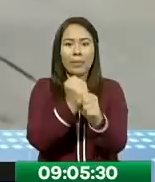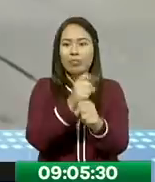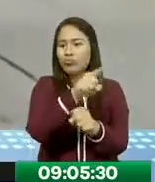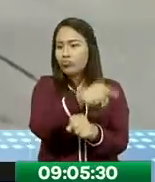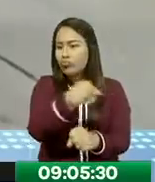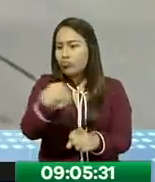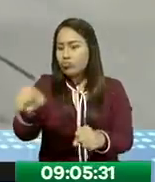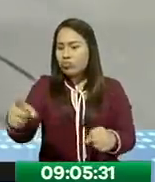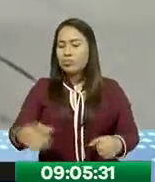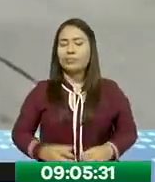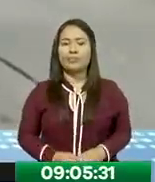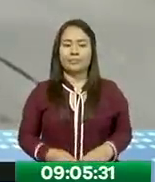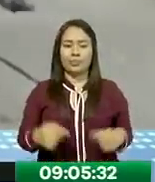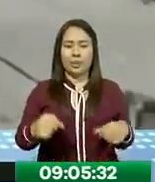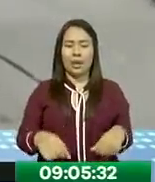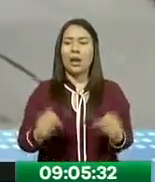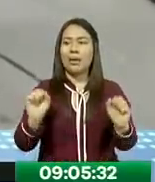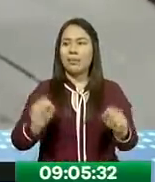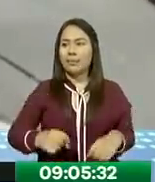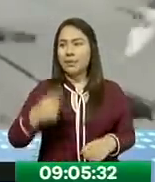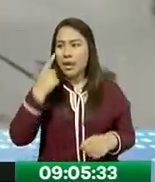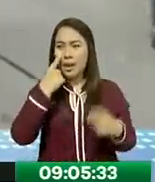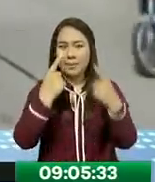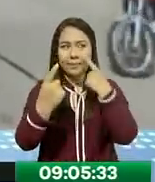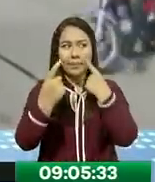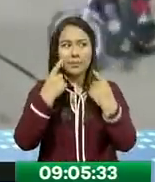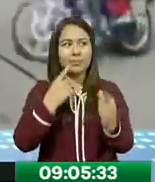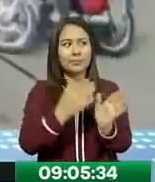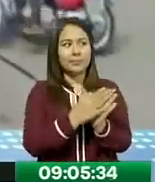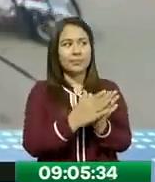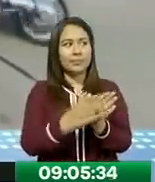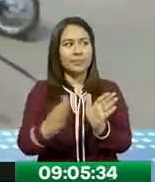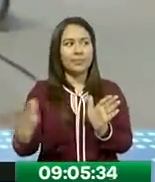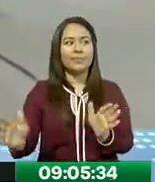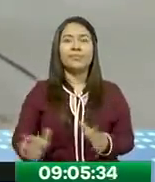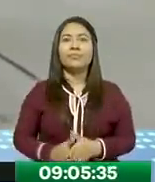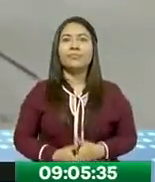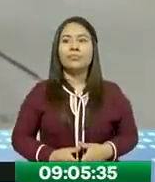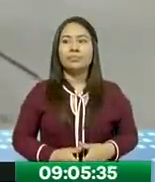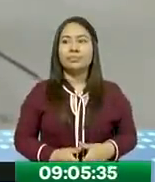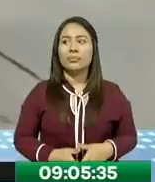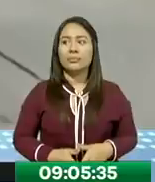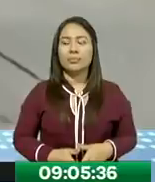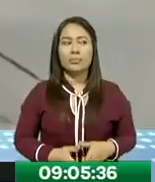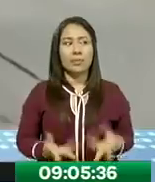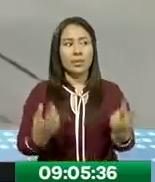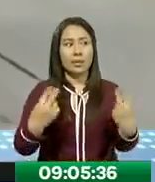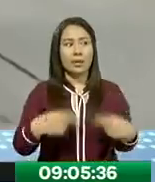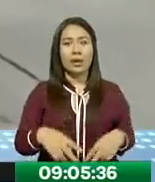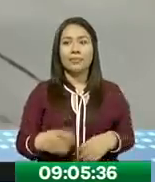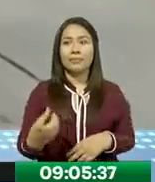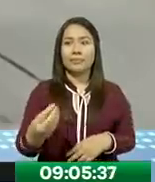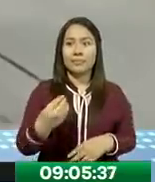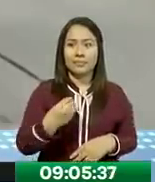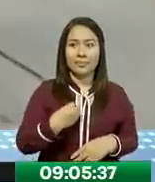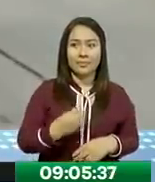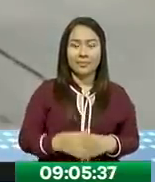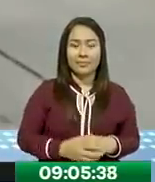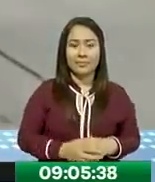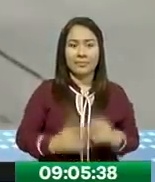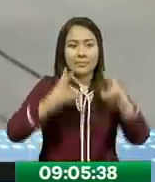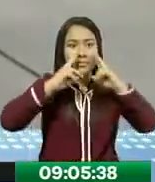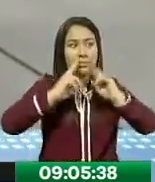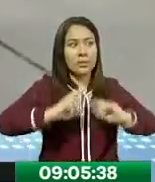diario que se dan. ¿Se logra de pronto resultados en esas 20 operaciones por día que ustedes ejecutan? Así es, nosotros tenemos por día